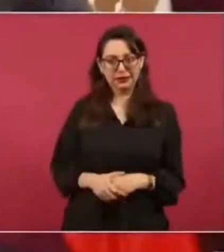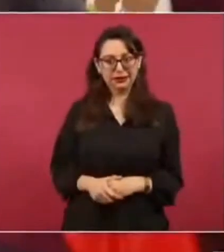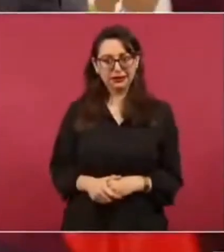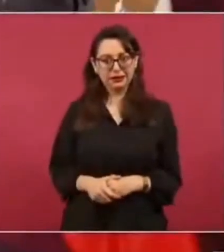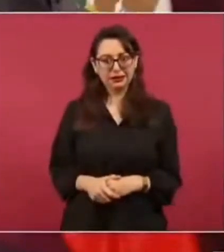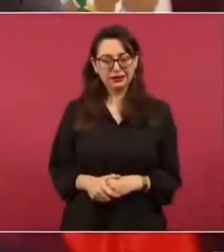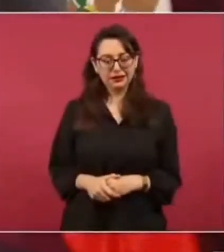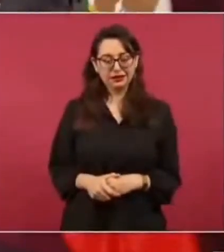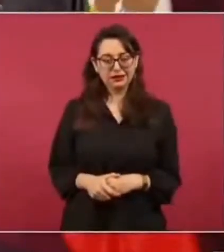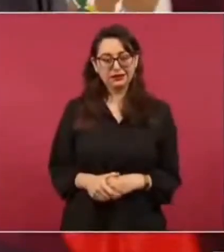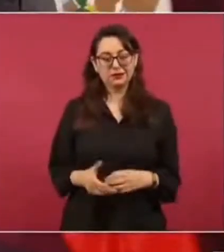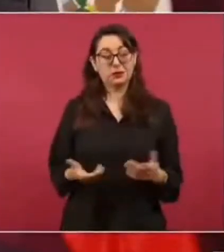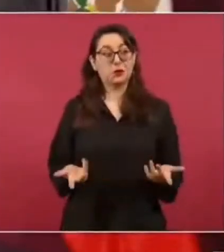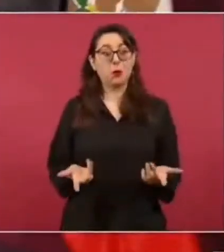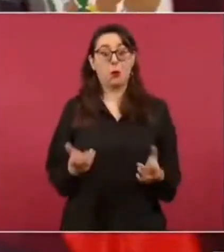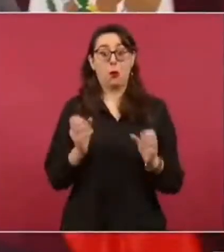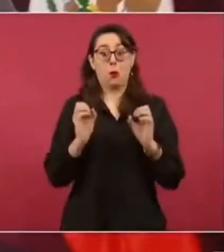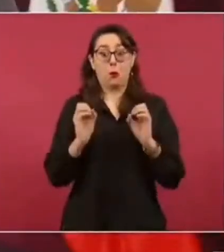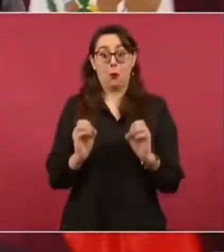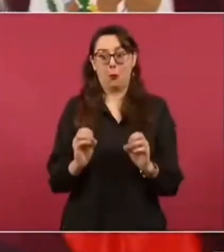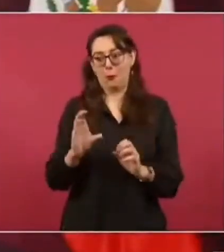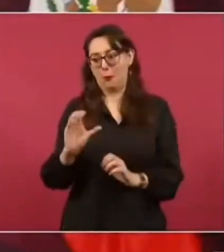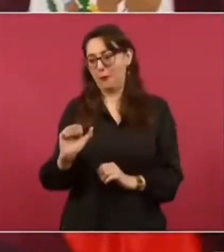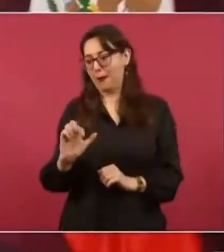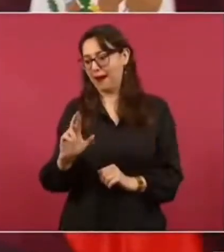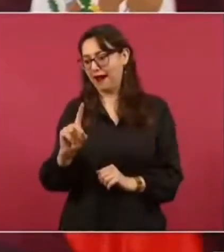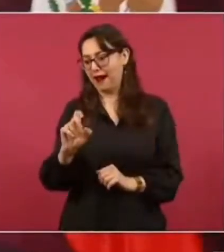hubiese constituido